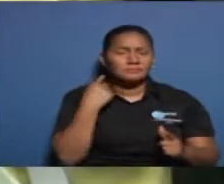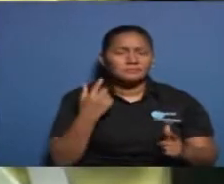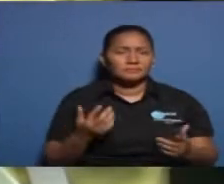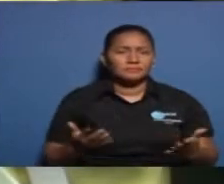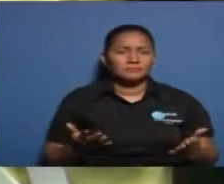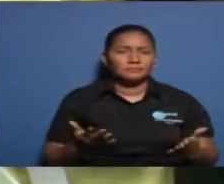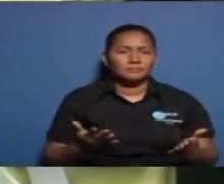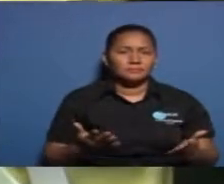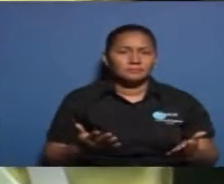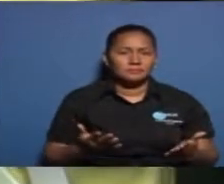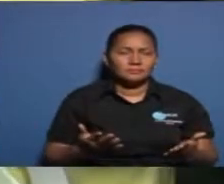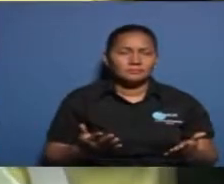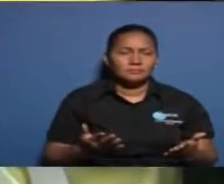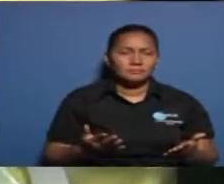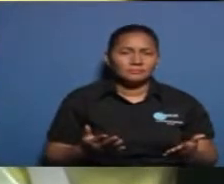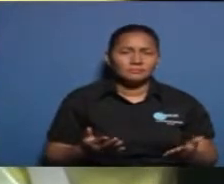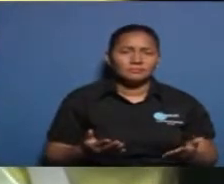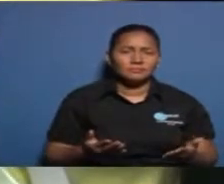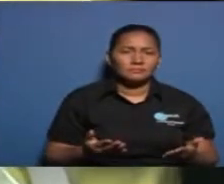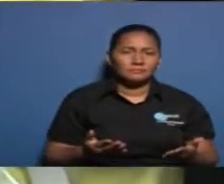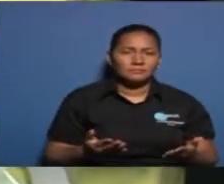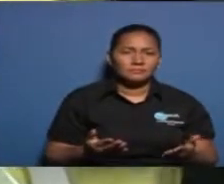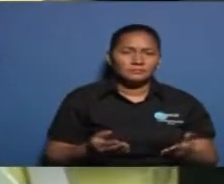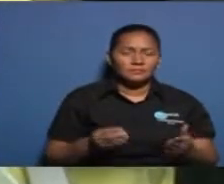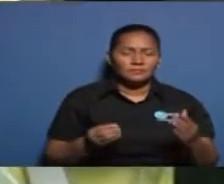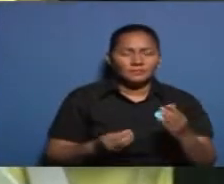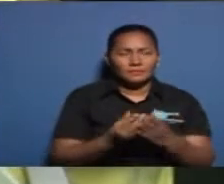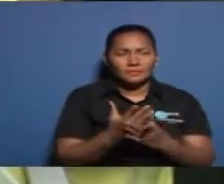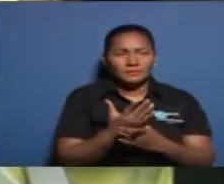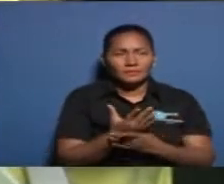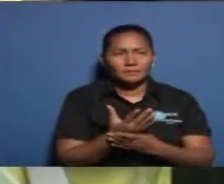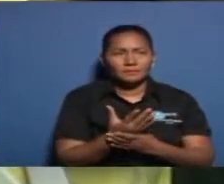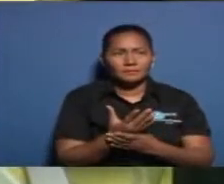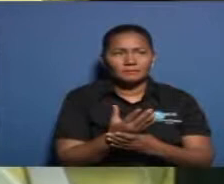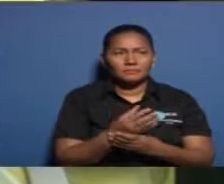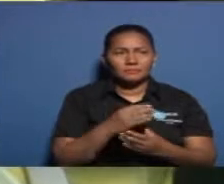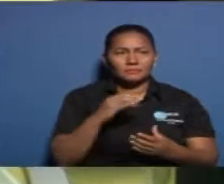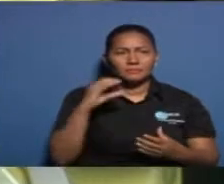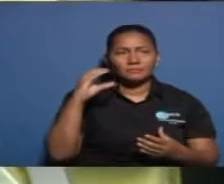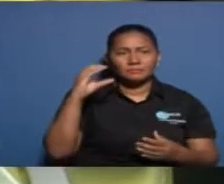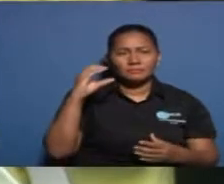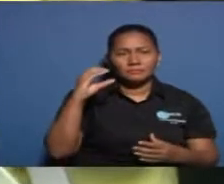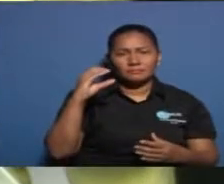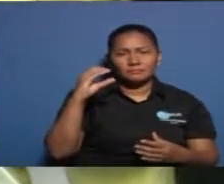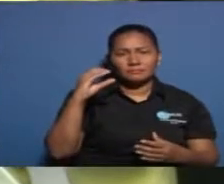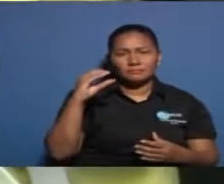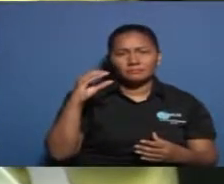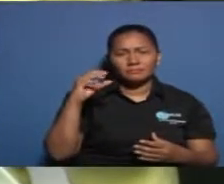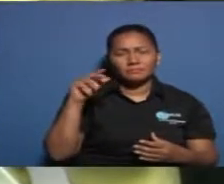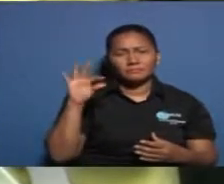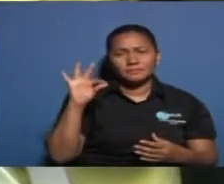denominado ahora el nuevo concepto grande en redes sociales feminazis mira que no tenía la adicción